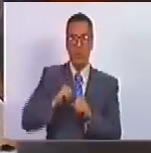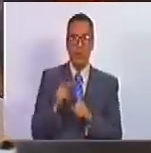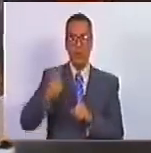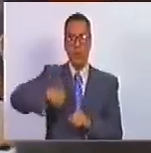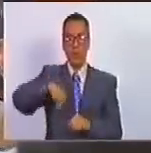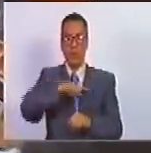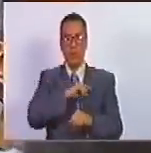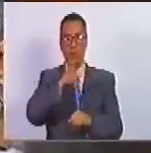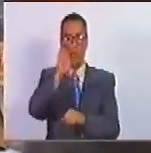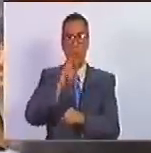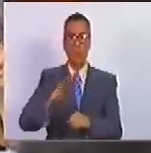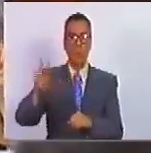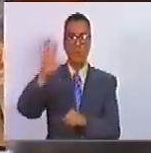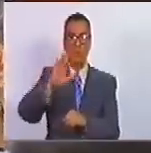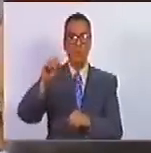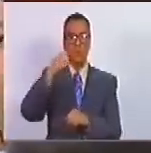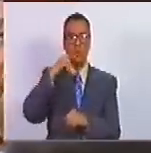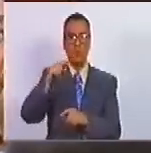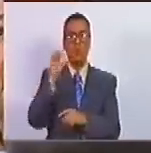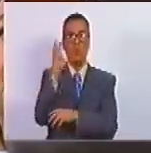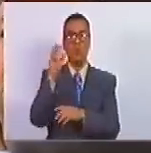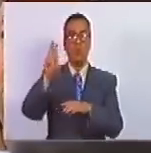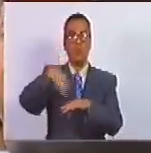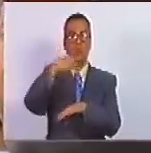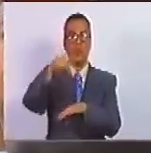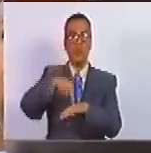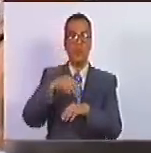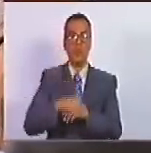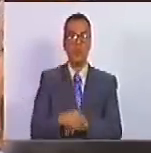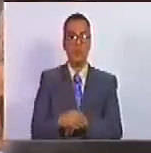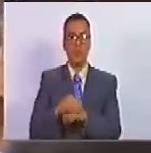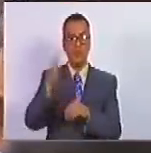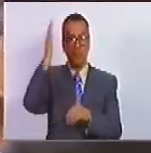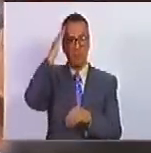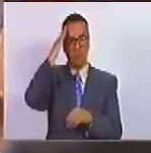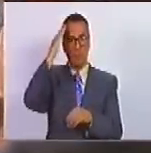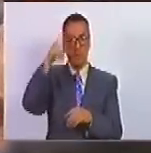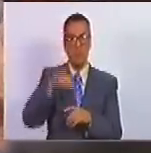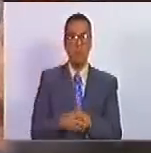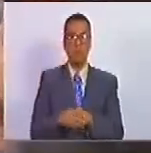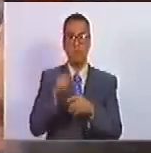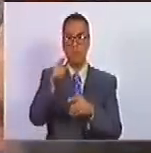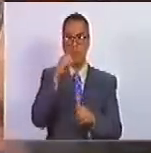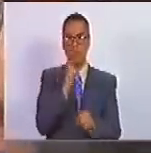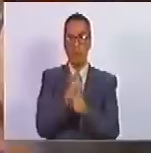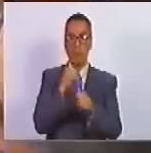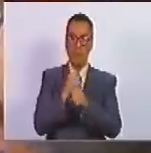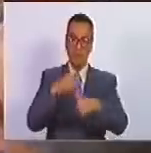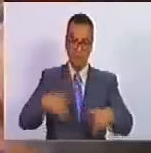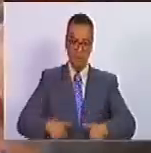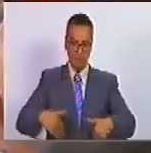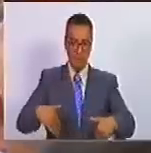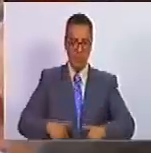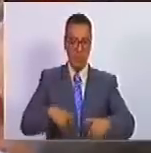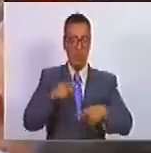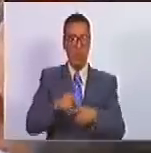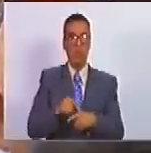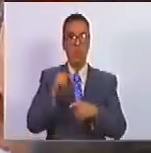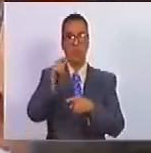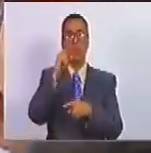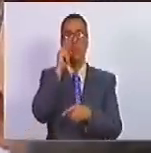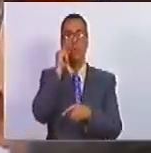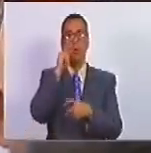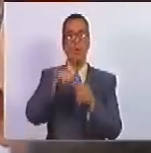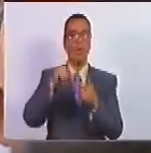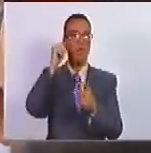país es menester de esta Asamblea Nacional reconocer ese extraordinario esfuerzo. Desde aquellos